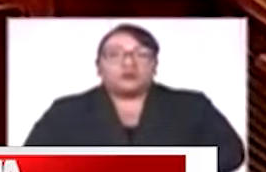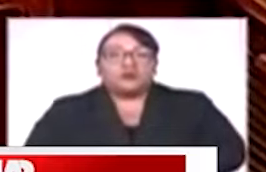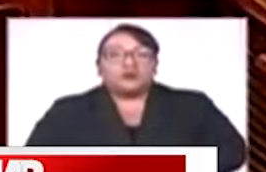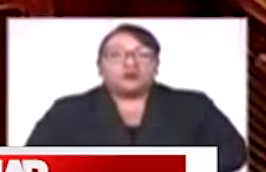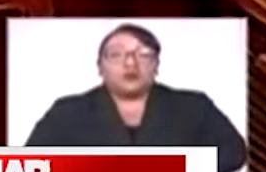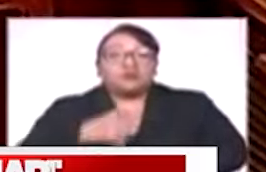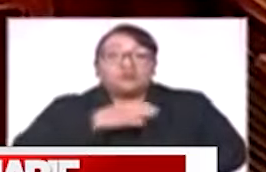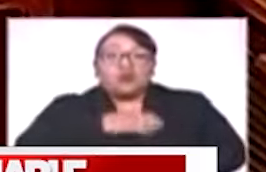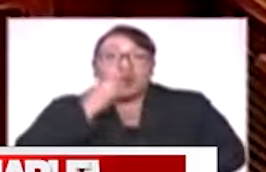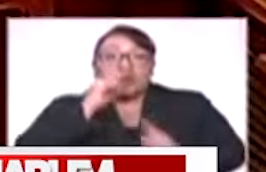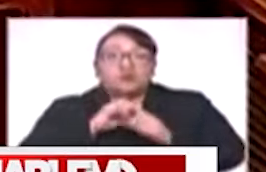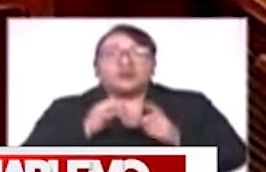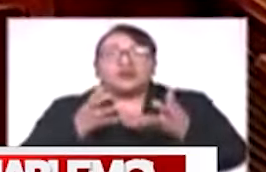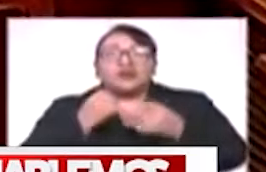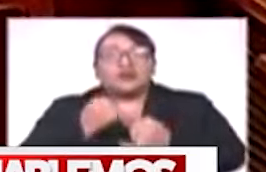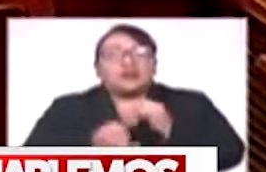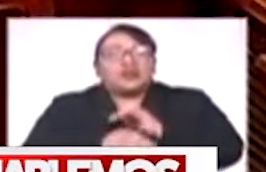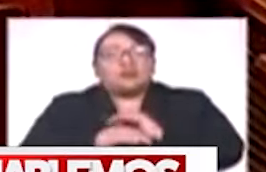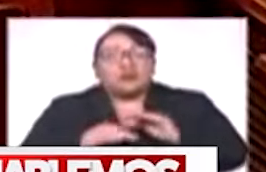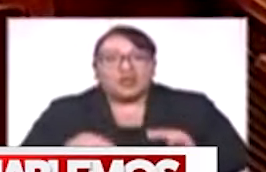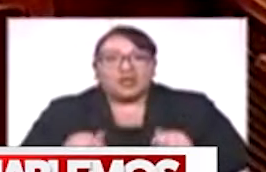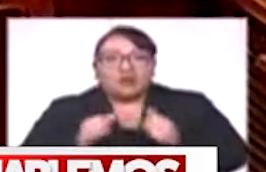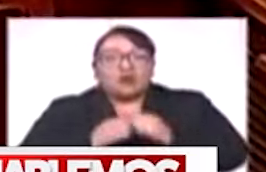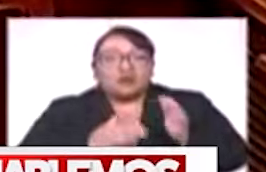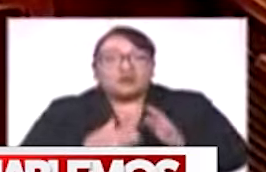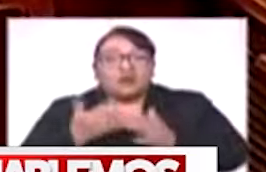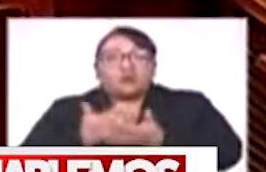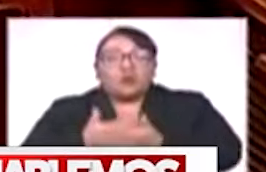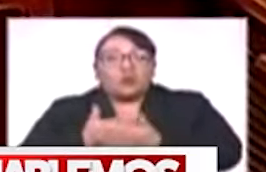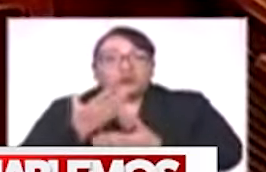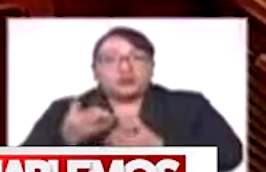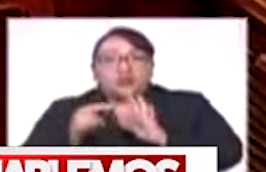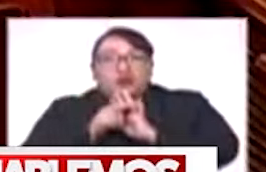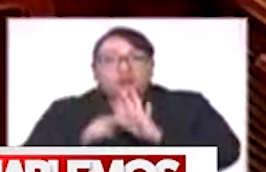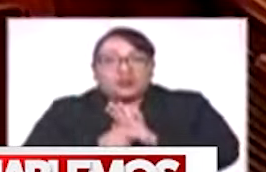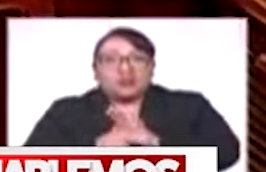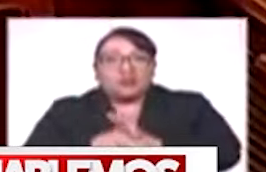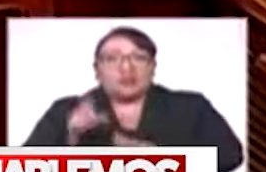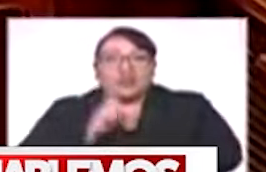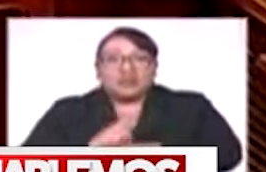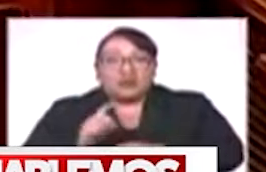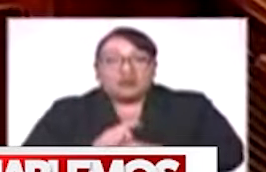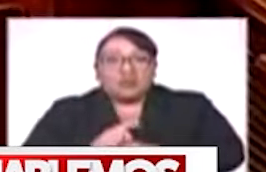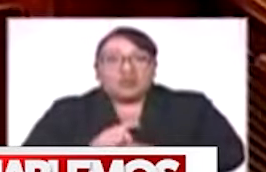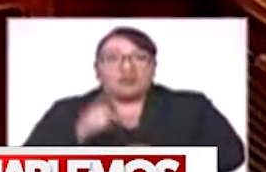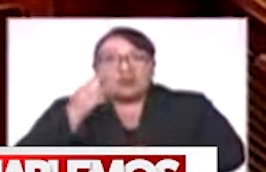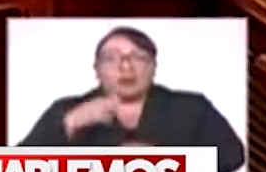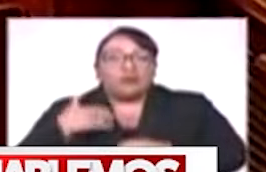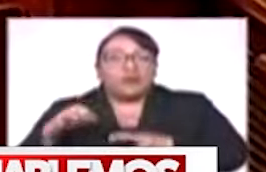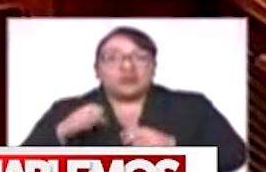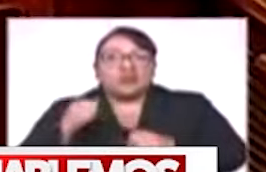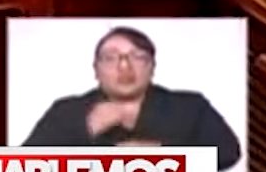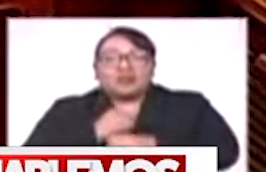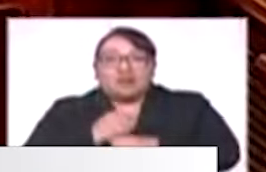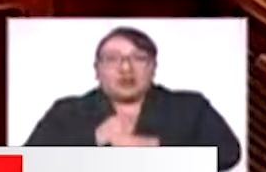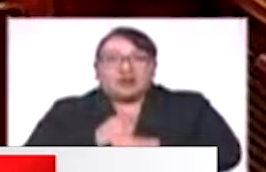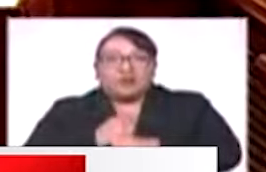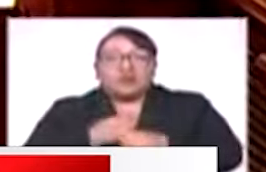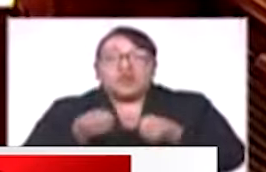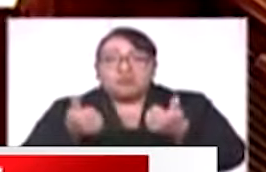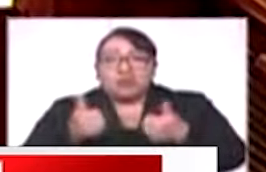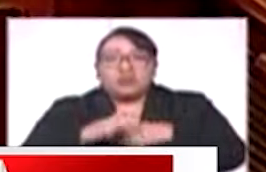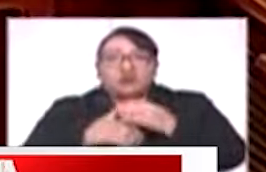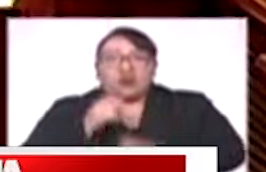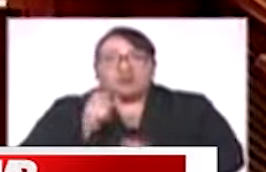Nuestro objetivo es culminar la implementación de las propuestas normativas desarrolladas a fin de generar impacto y el bienestar